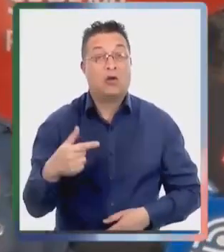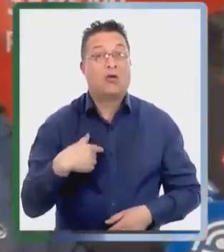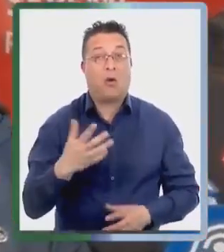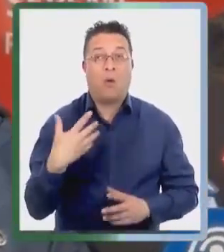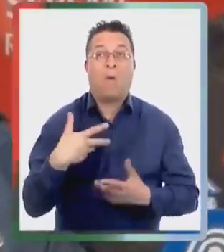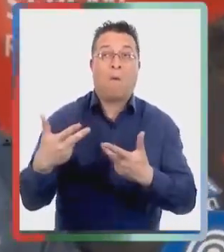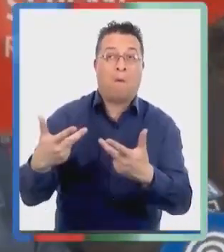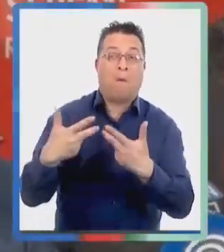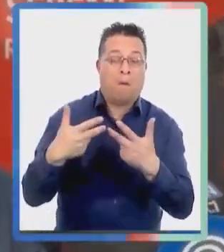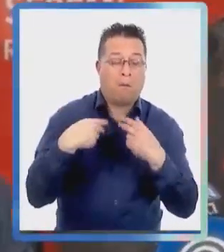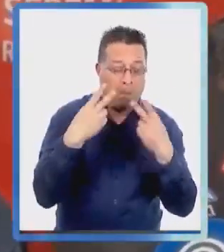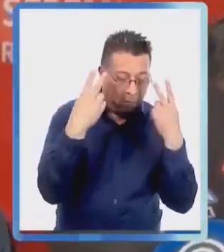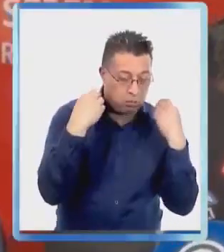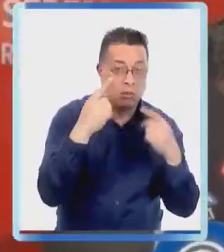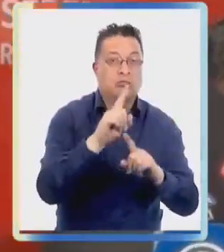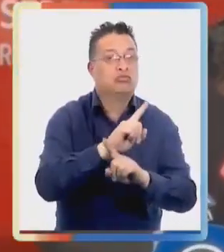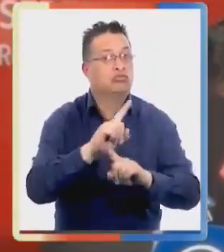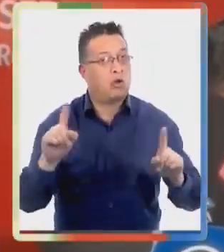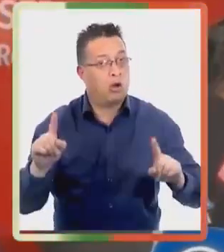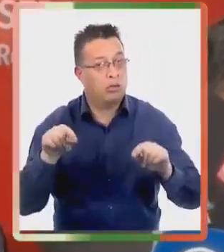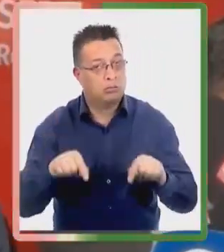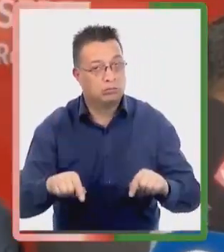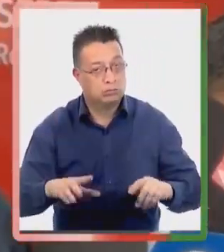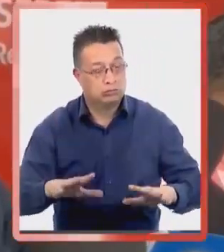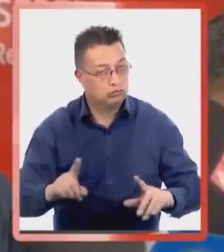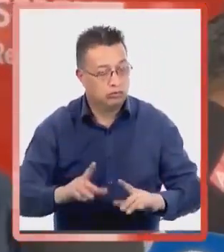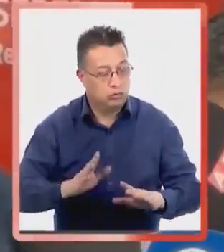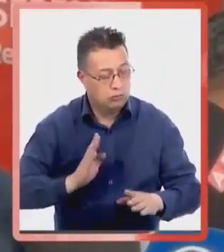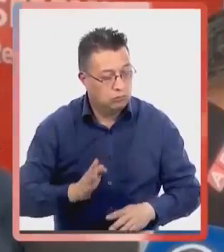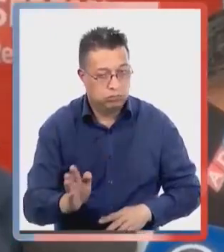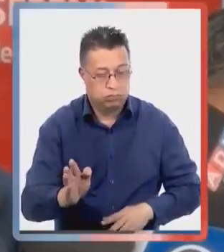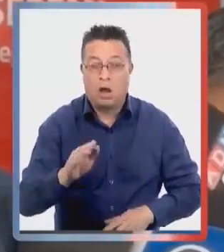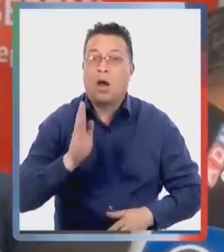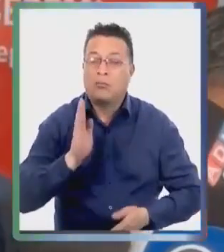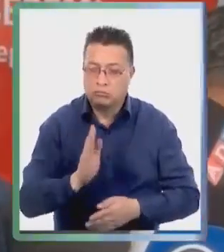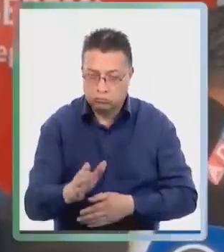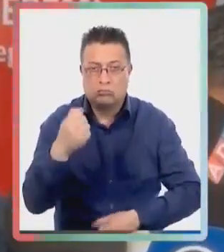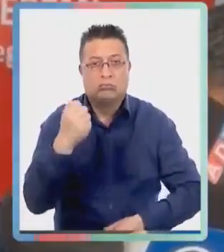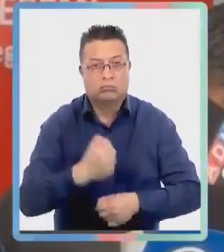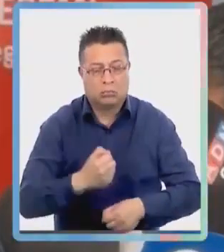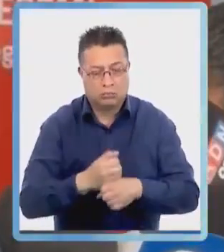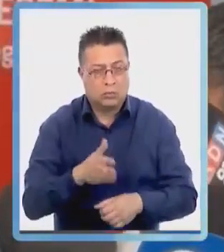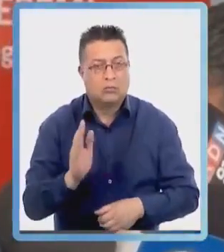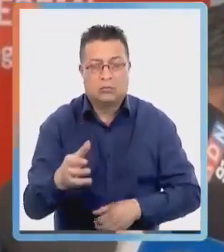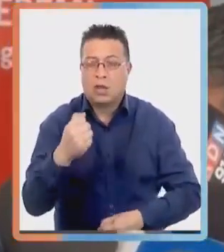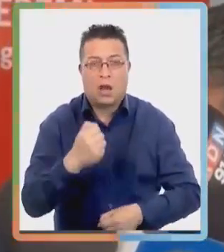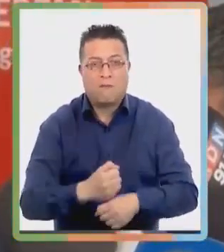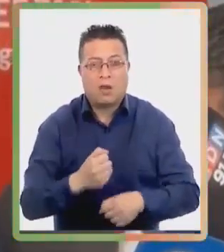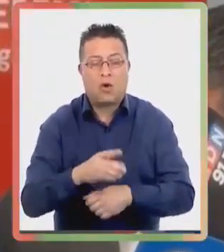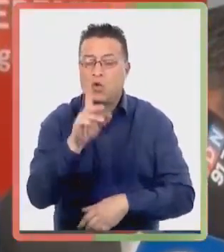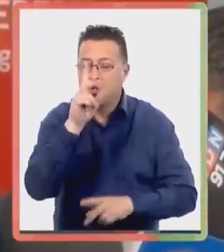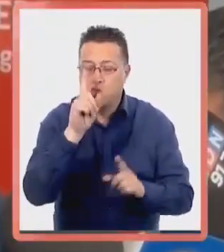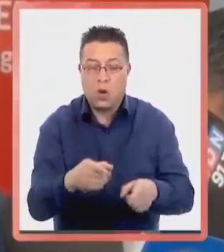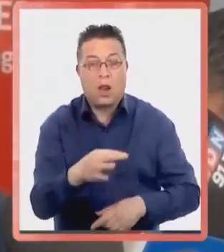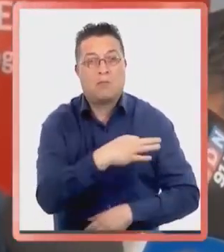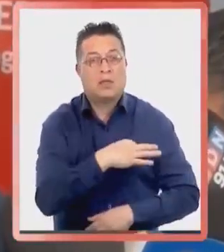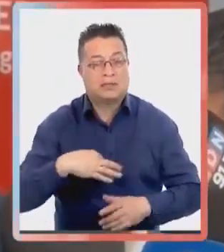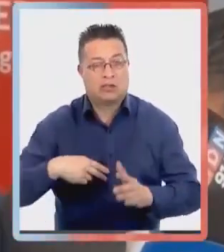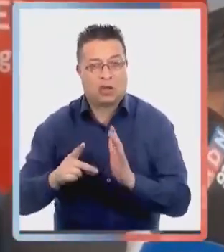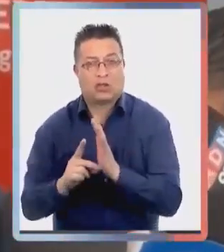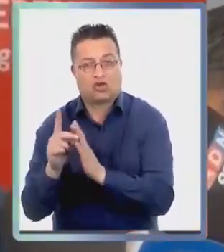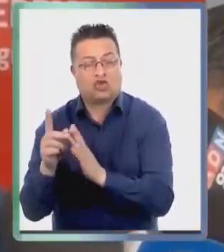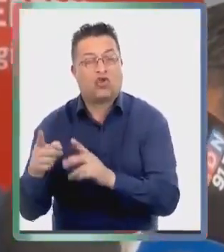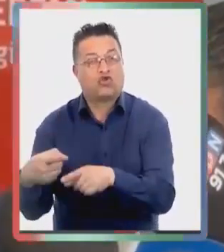los antecedentes, tanto para esclarecer estos delitos que son gravísimos, constitutivos por un lado de robo, por otro lado